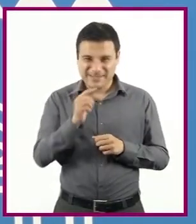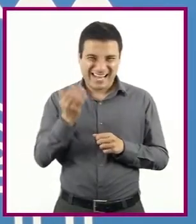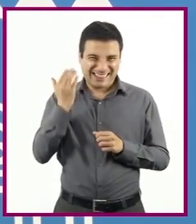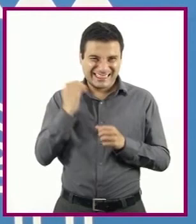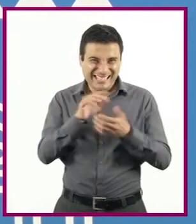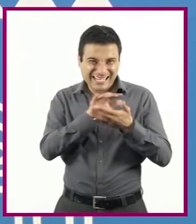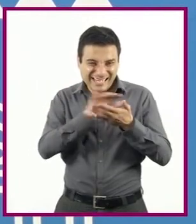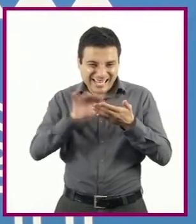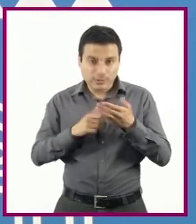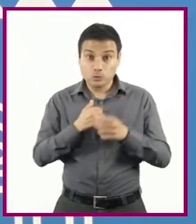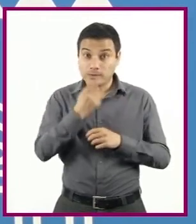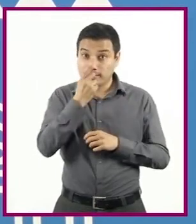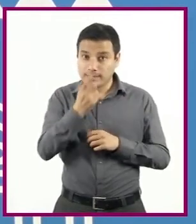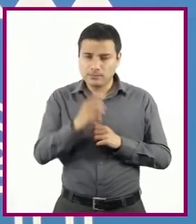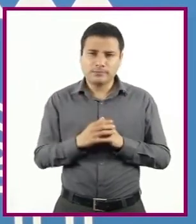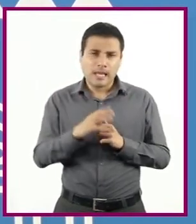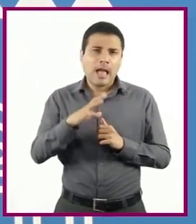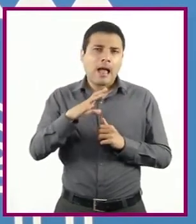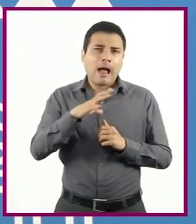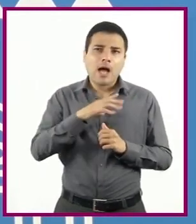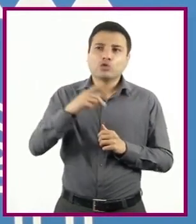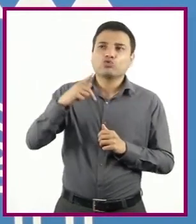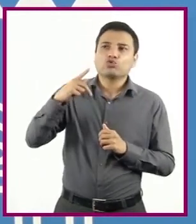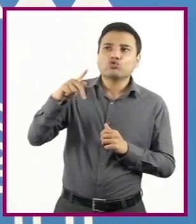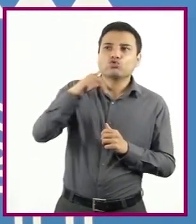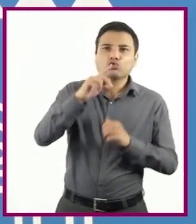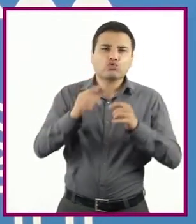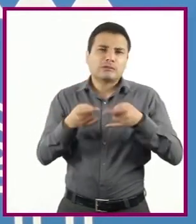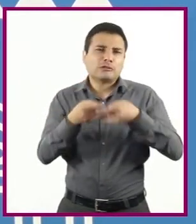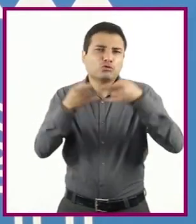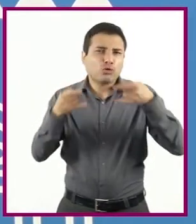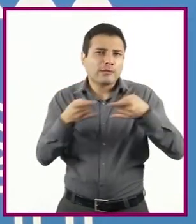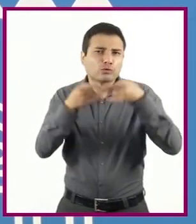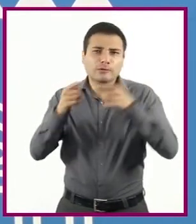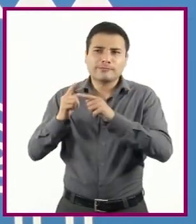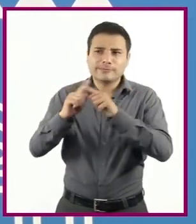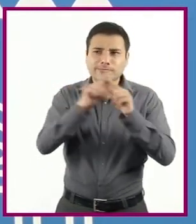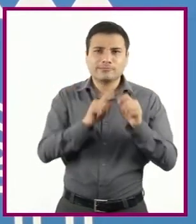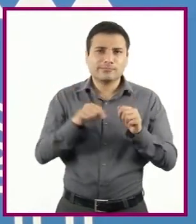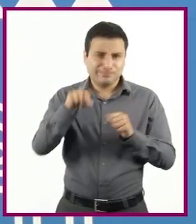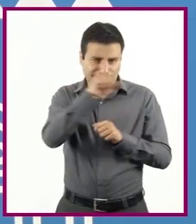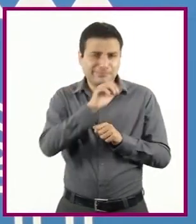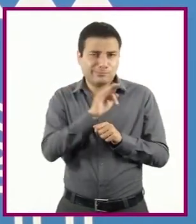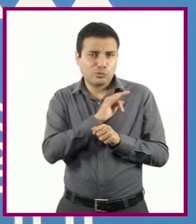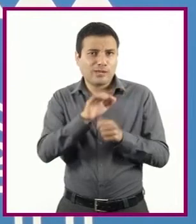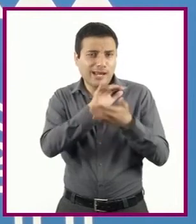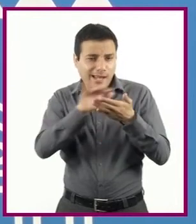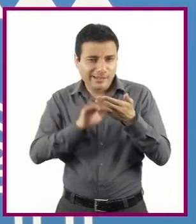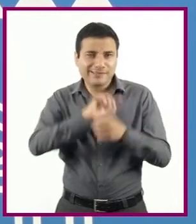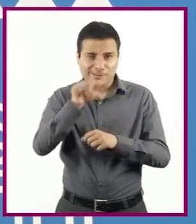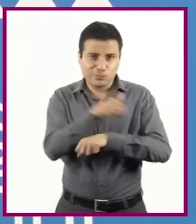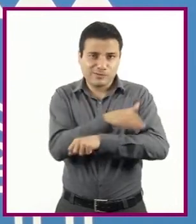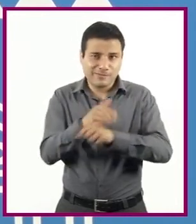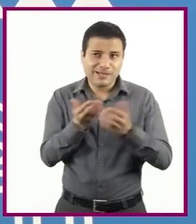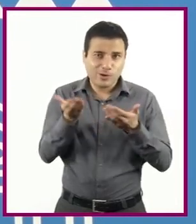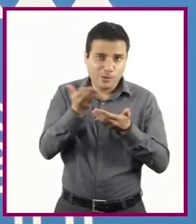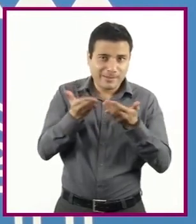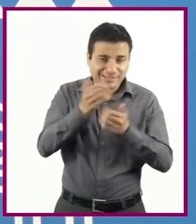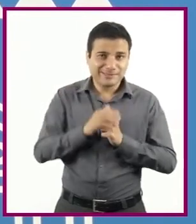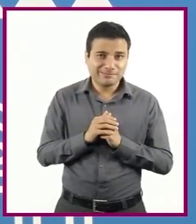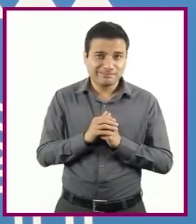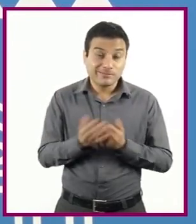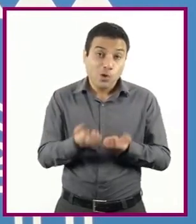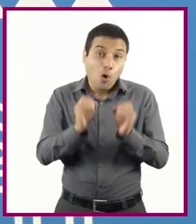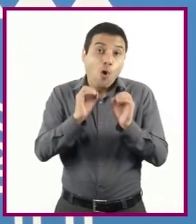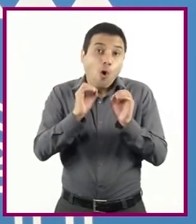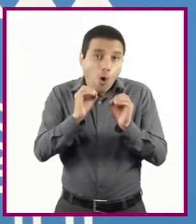existe gran variedad de mitos totonacos y huastecos. Te invitamos a leer alguno y compartirlo con tu familia. O tal